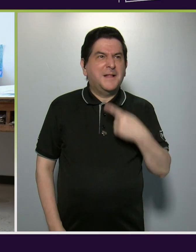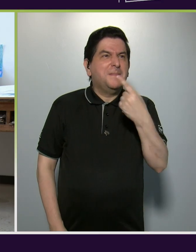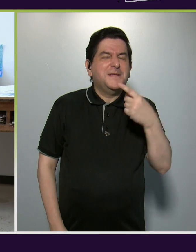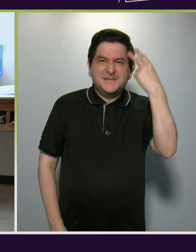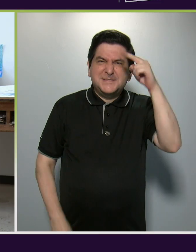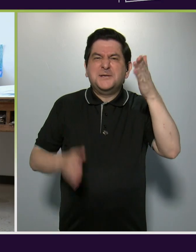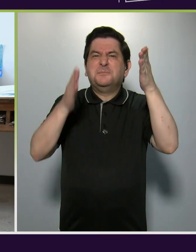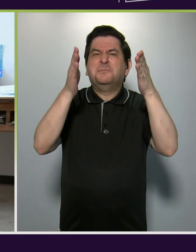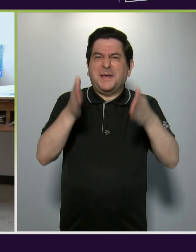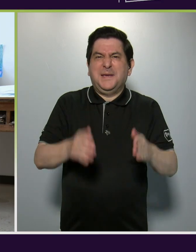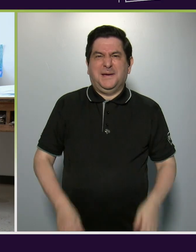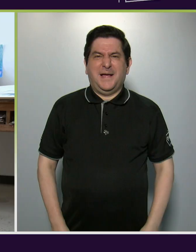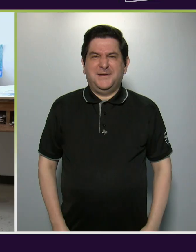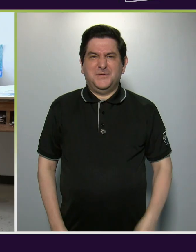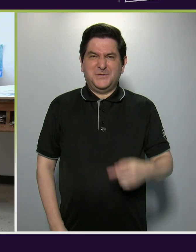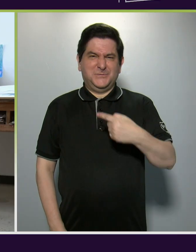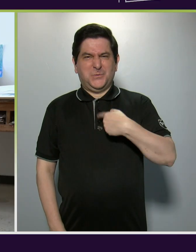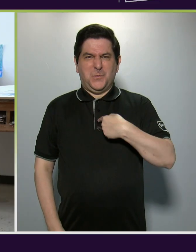mexicanos,